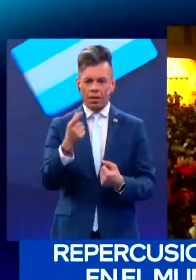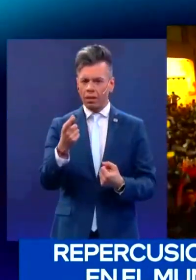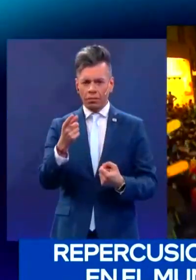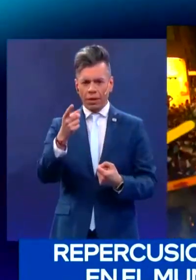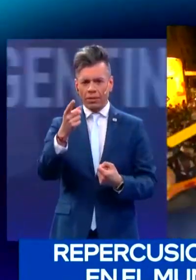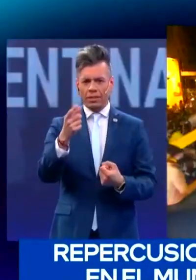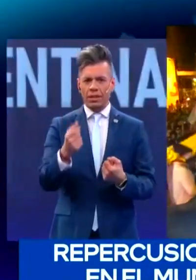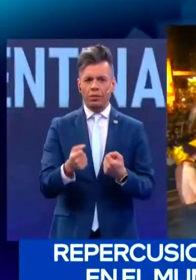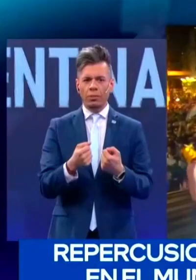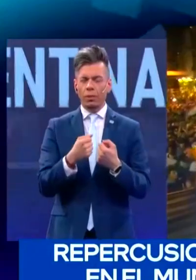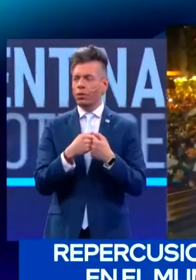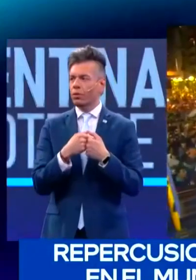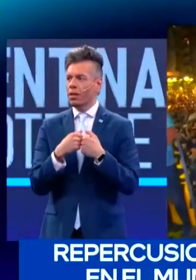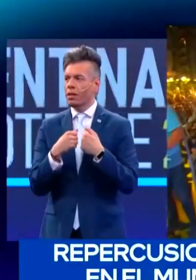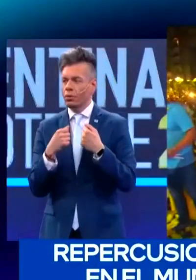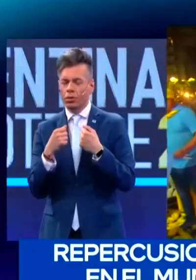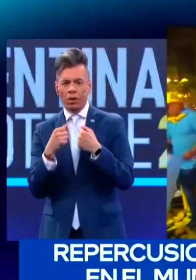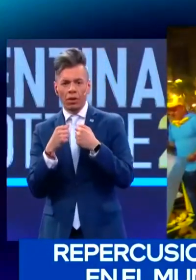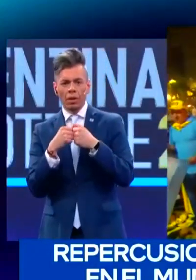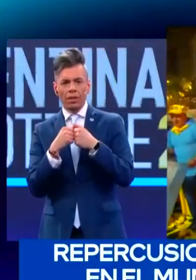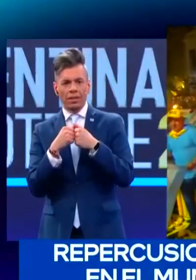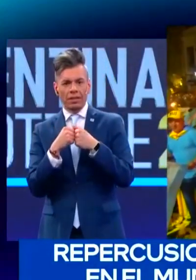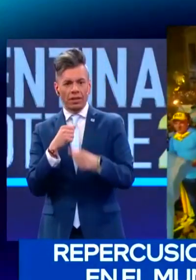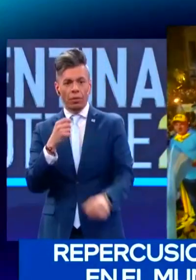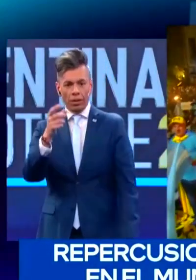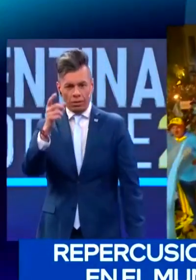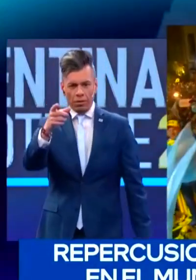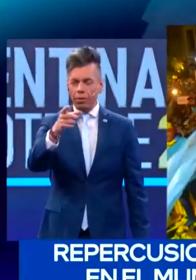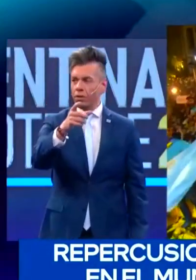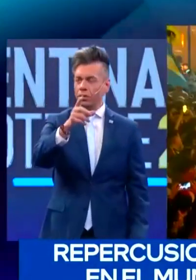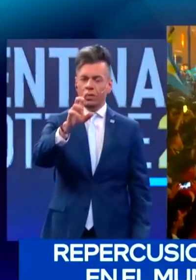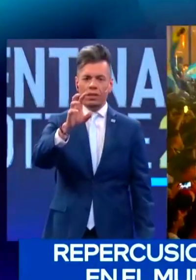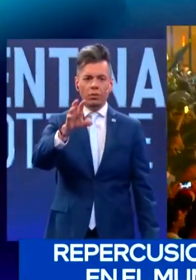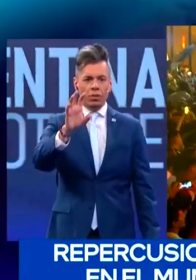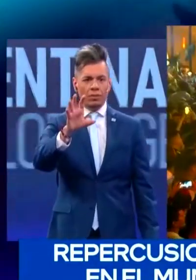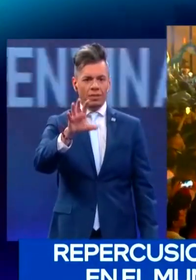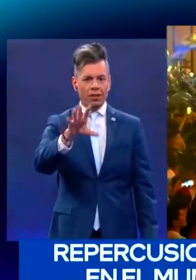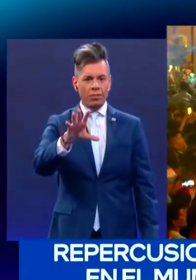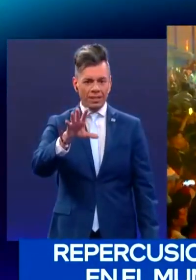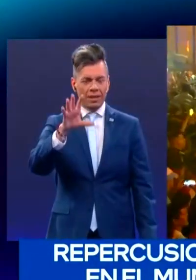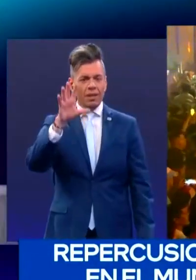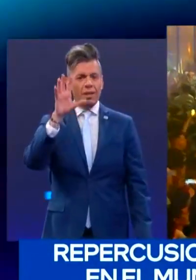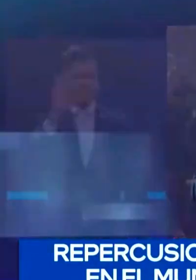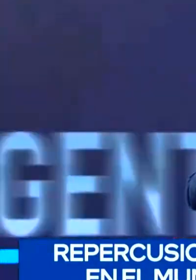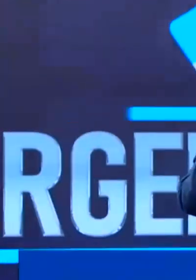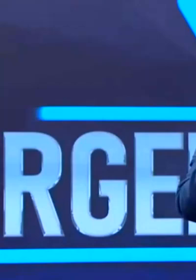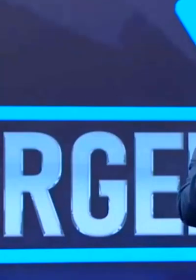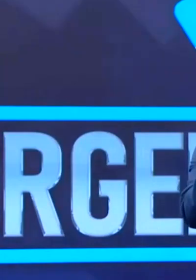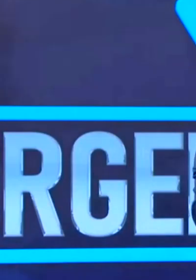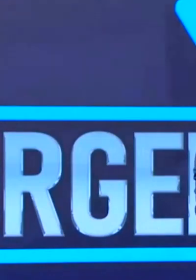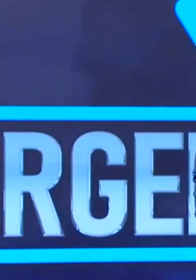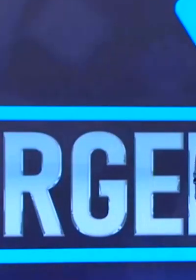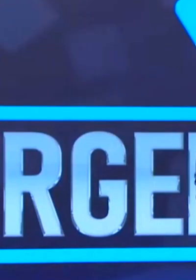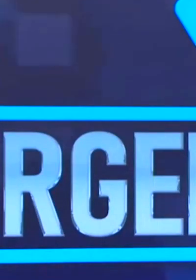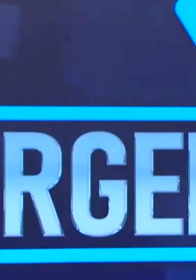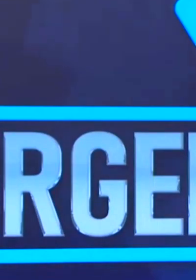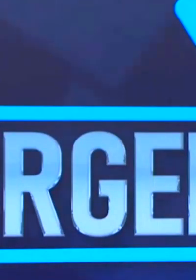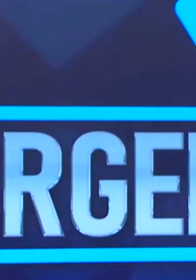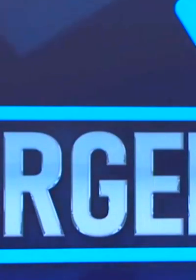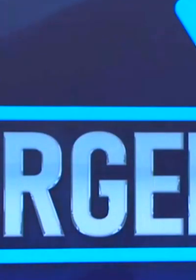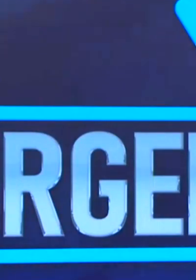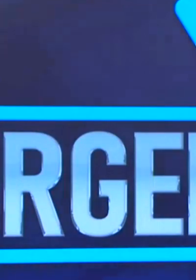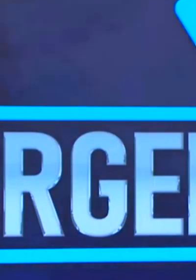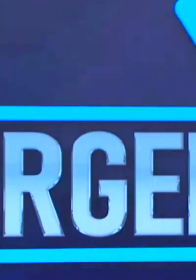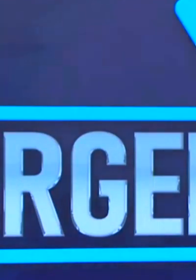Massa. Ahora me avisás, Adrián, cuando podemos escuchar el discurso de Sergio. Bueno, lo vamos a escuchar, el discurso de Sergio Massa. Pero cuando él dice que